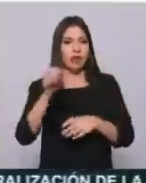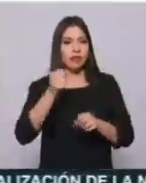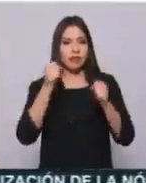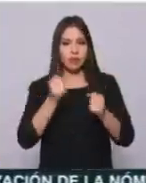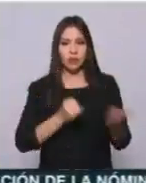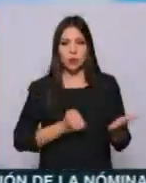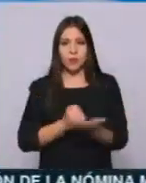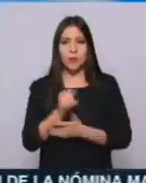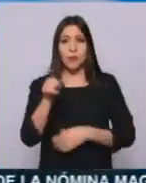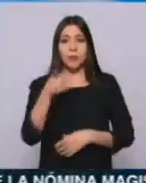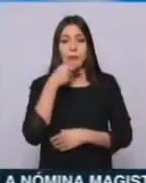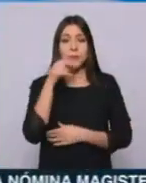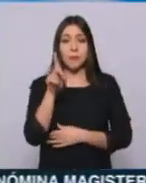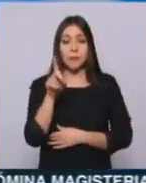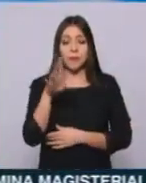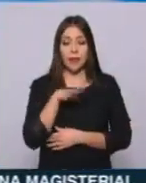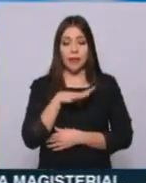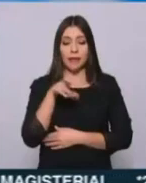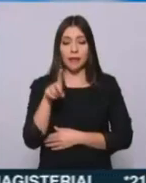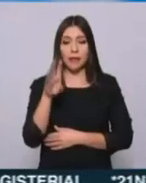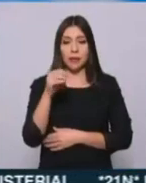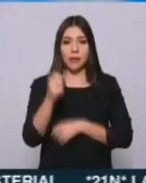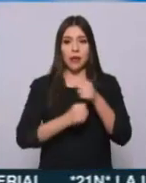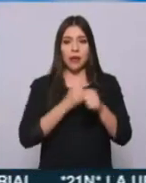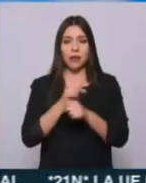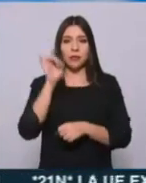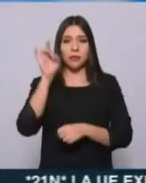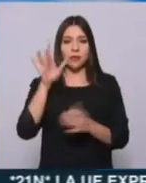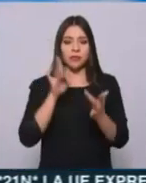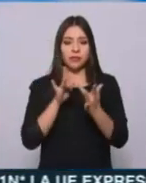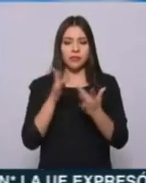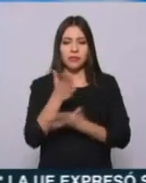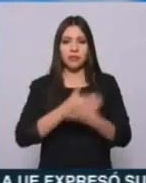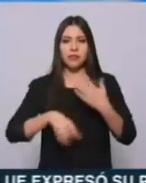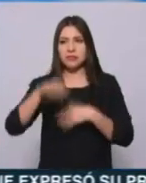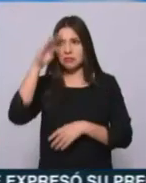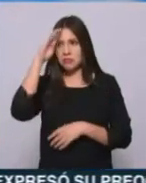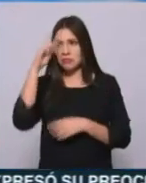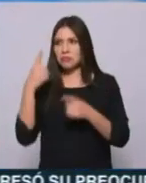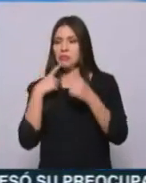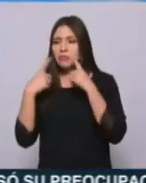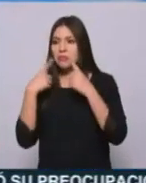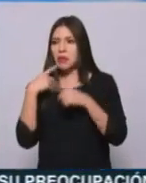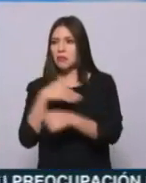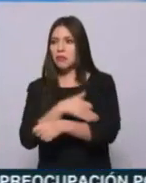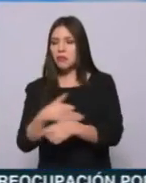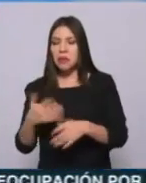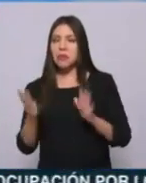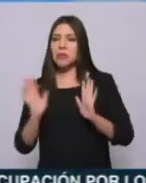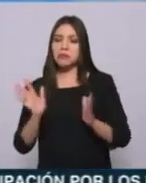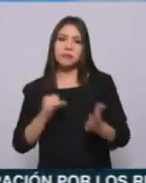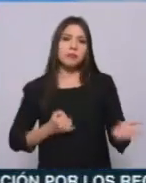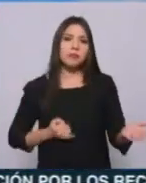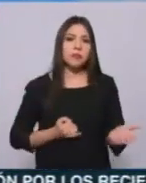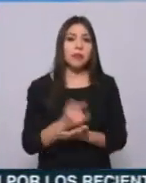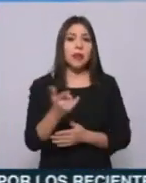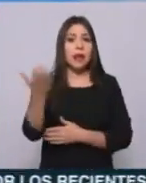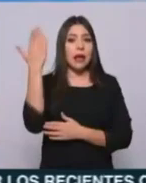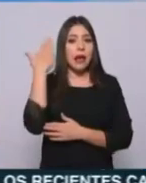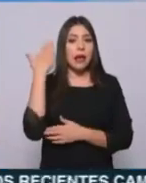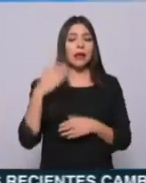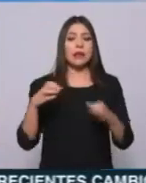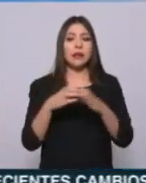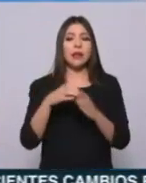de 39 años, detalló a través de sus redes sociales que esta decisión fue tomada en conjunto con su familia. Salcido militó en las Chivas,